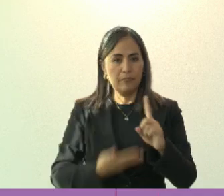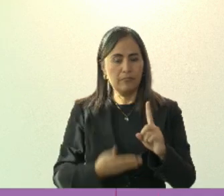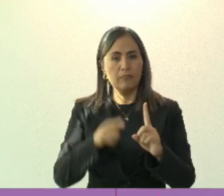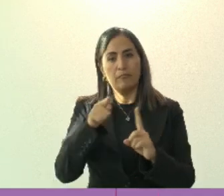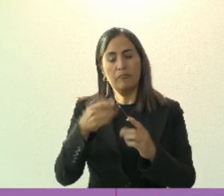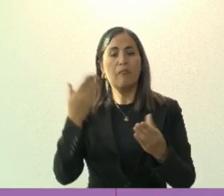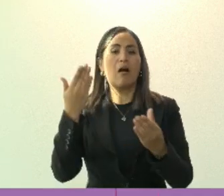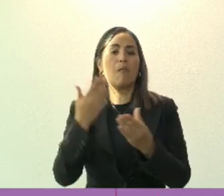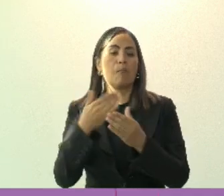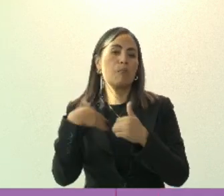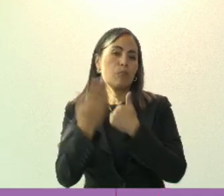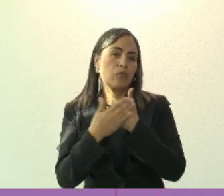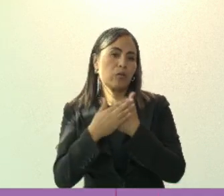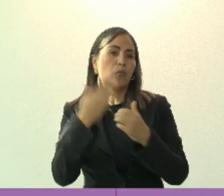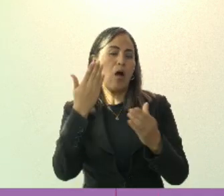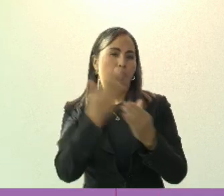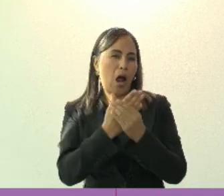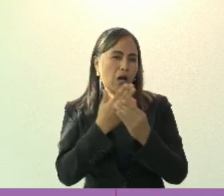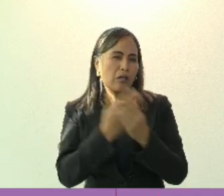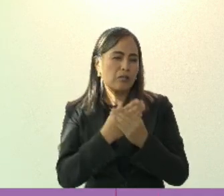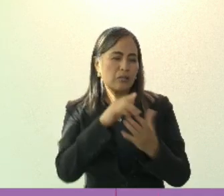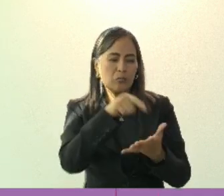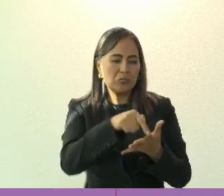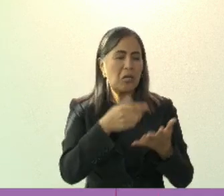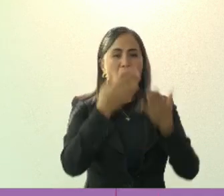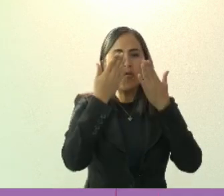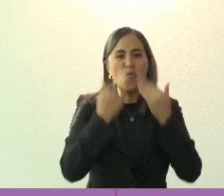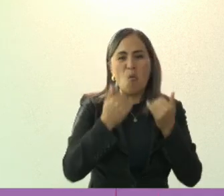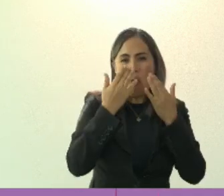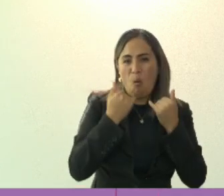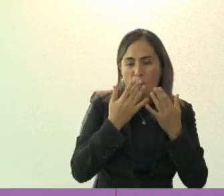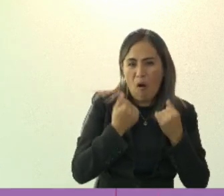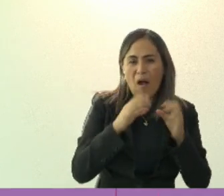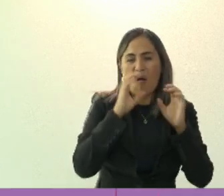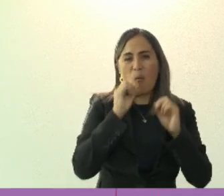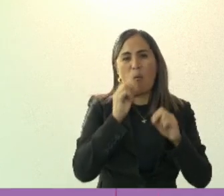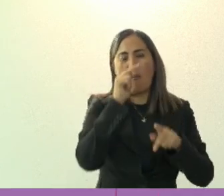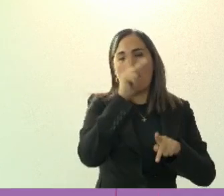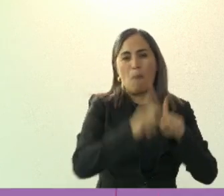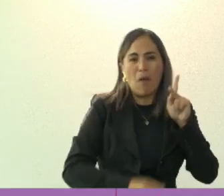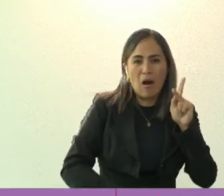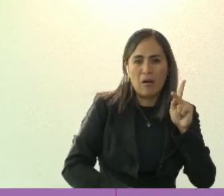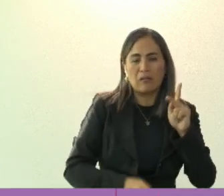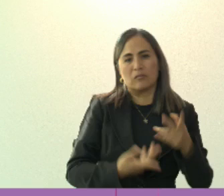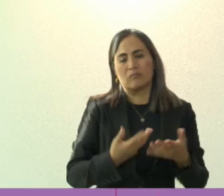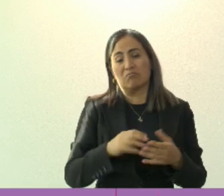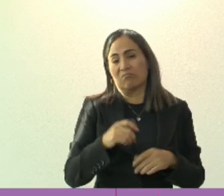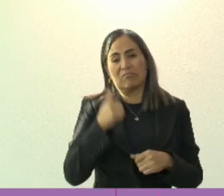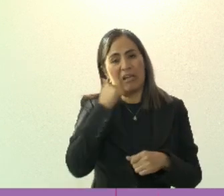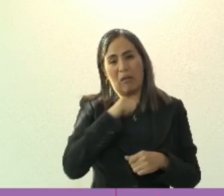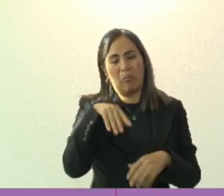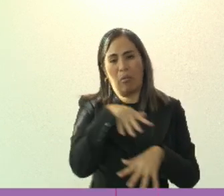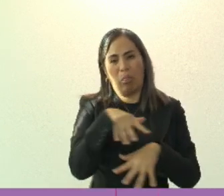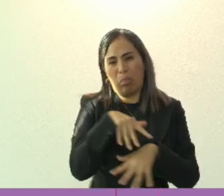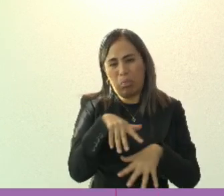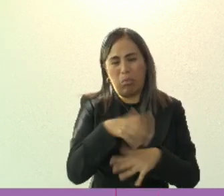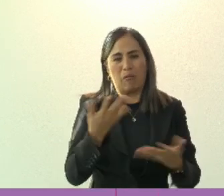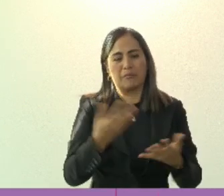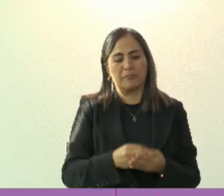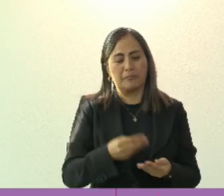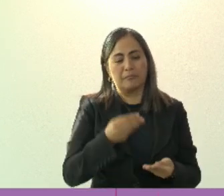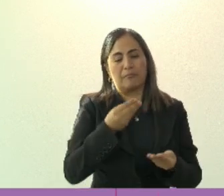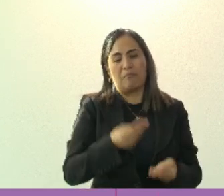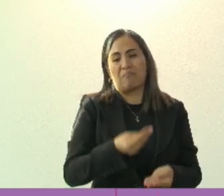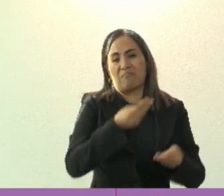archivos tan indecentes o inexistentes como los que por tradición se han recibido en este país, está